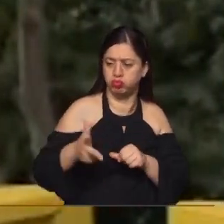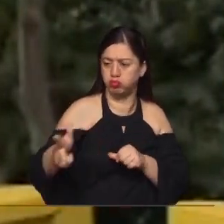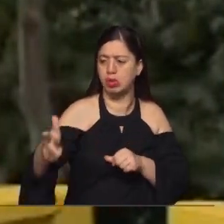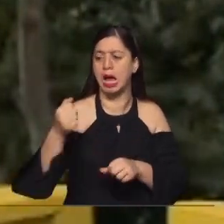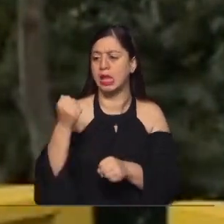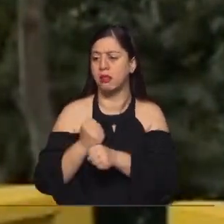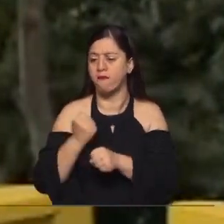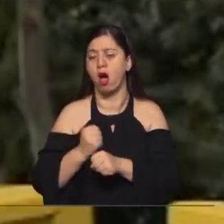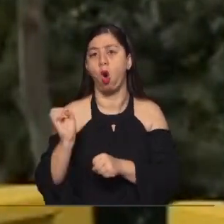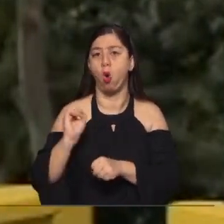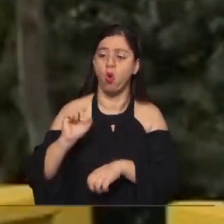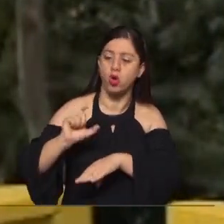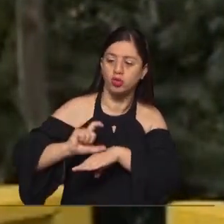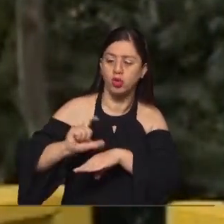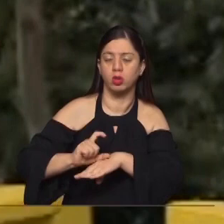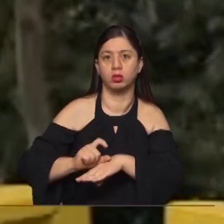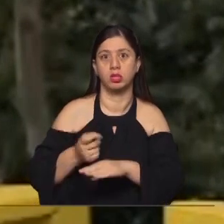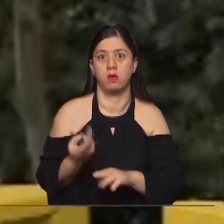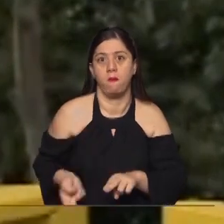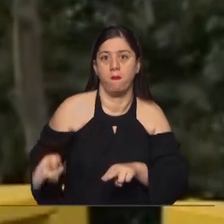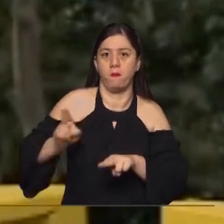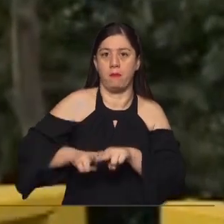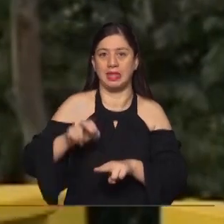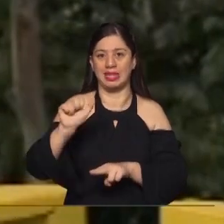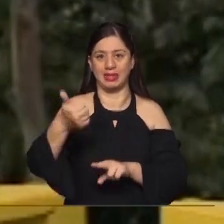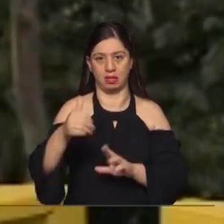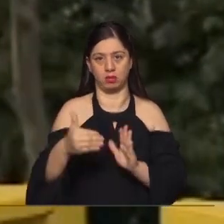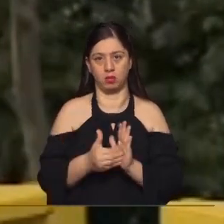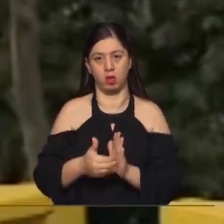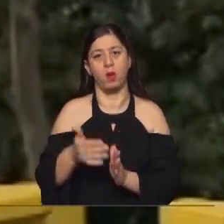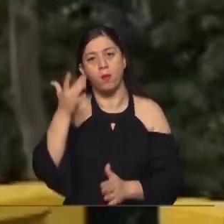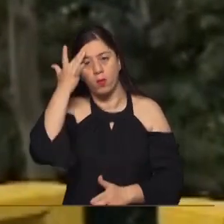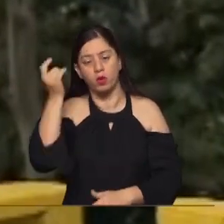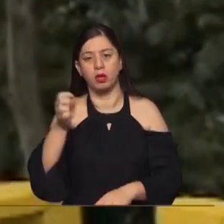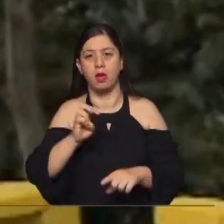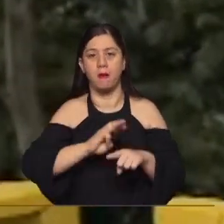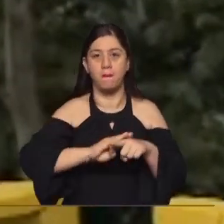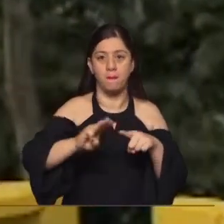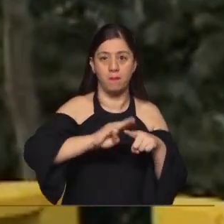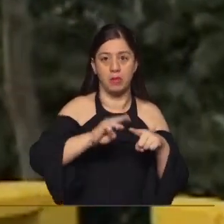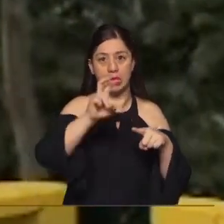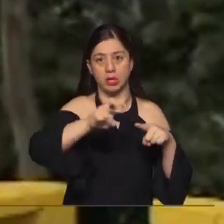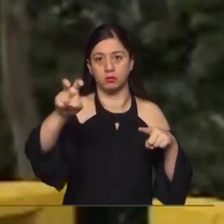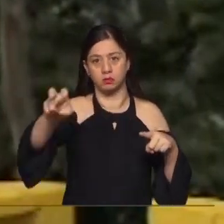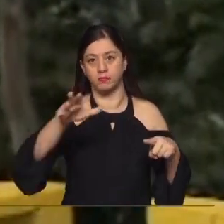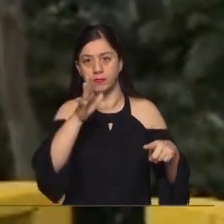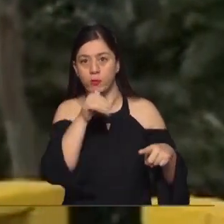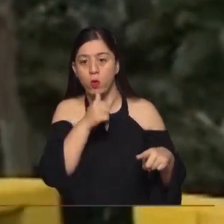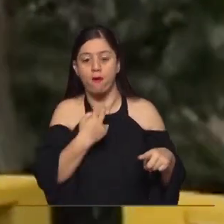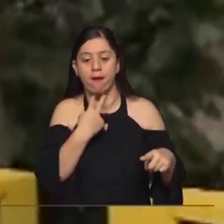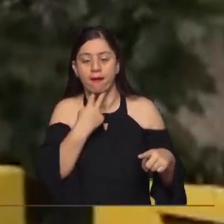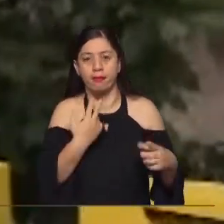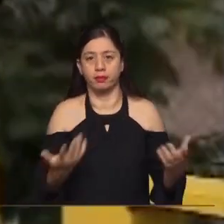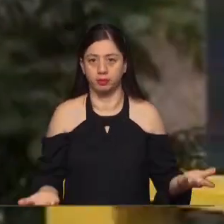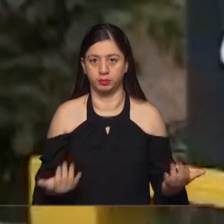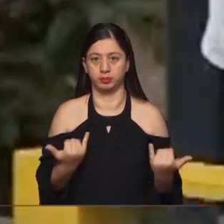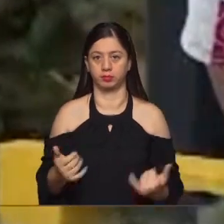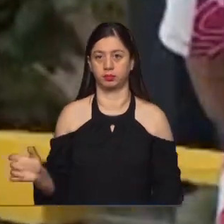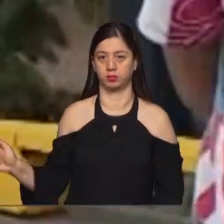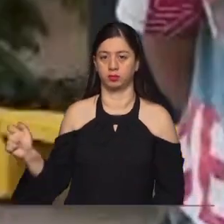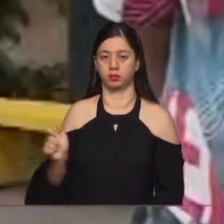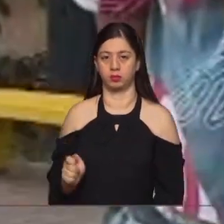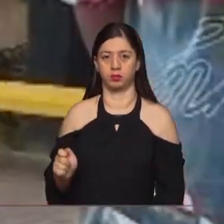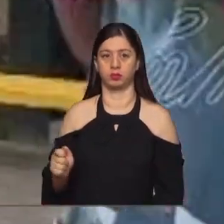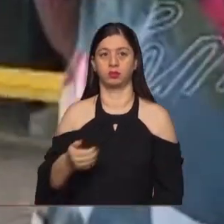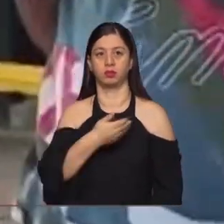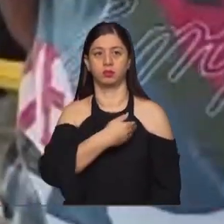trabajo, estudio, más o menos en 10 mil pesos por la suspensión de operaciones aquí en el Miocable. Nos acompaña el presidente de la Junta